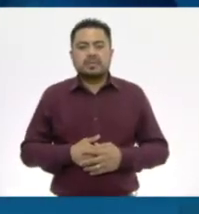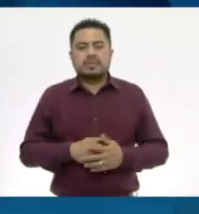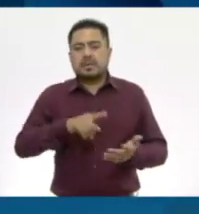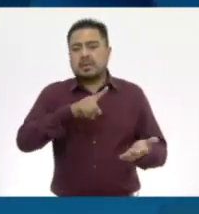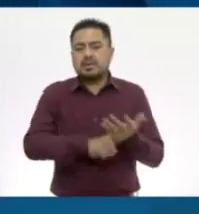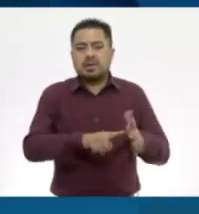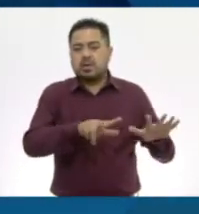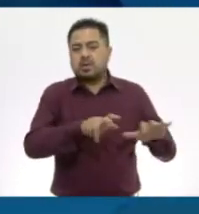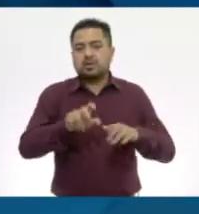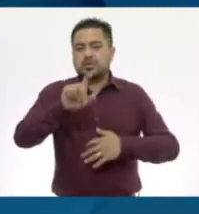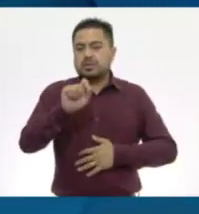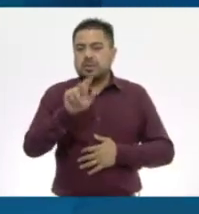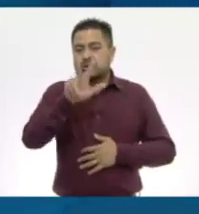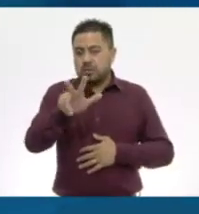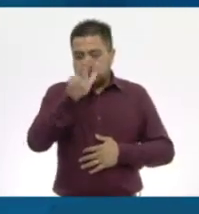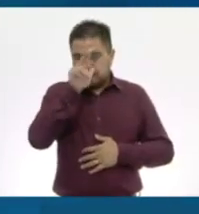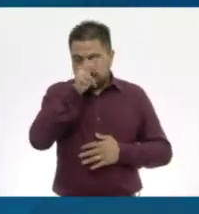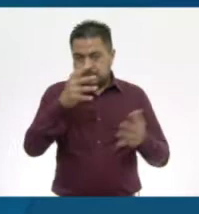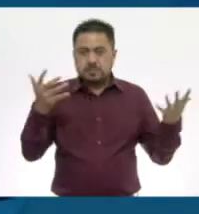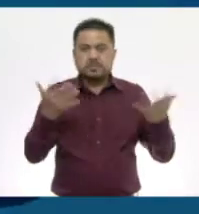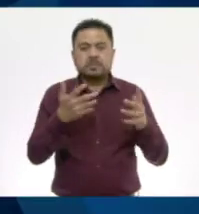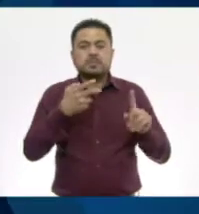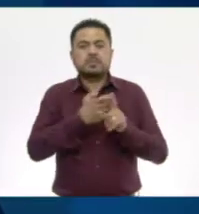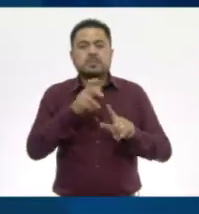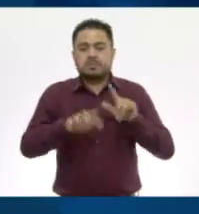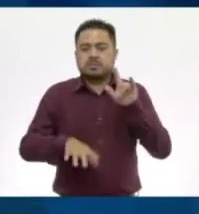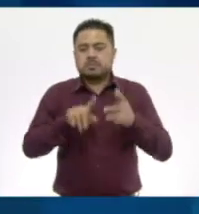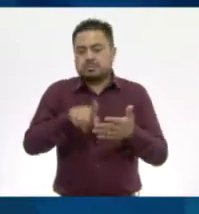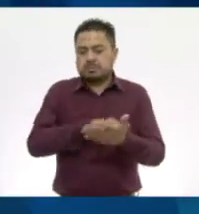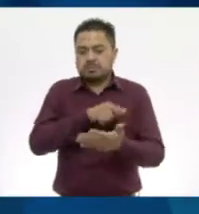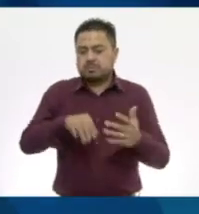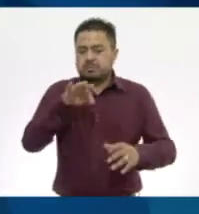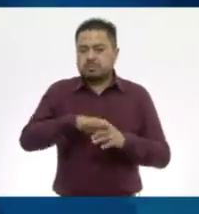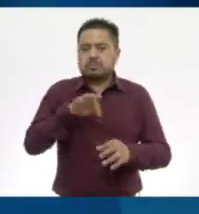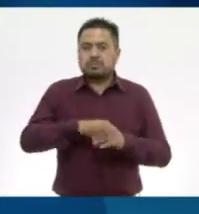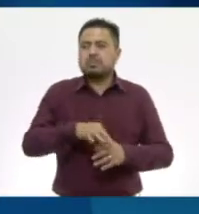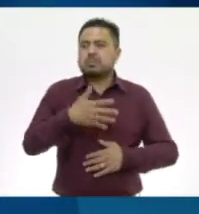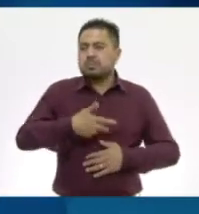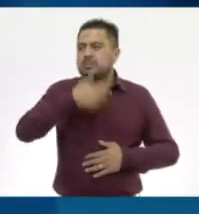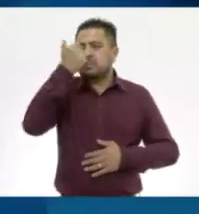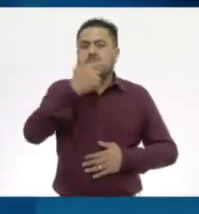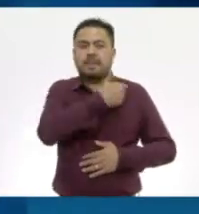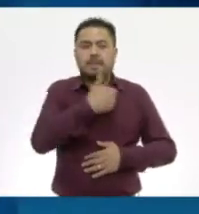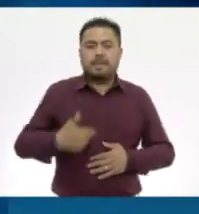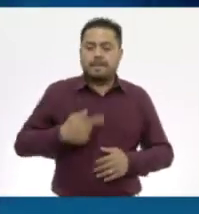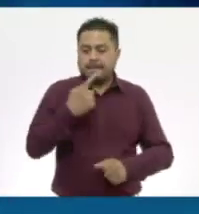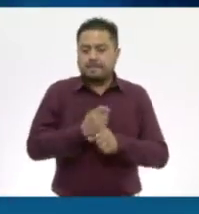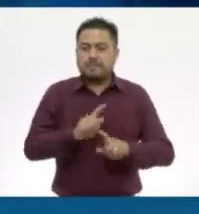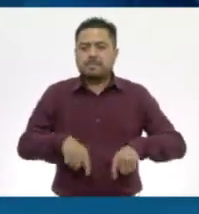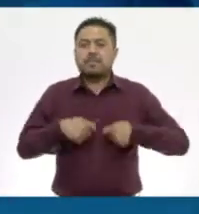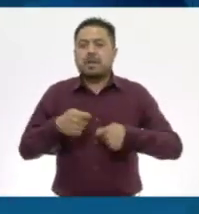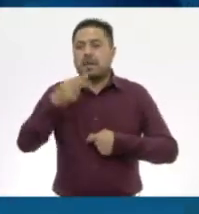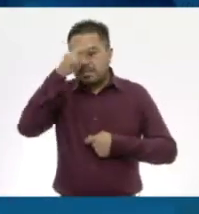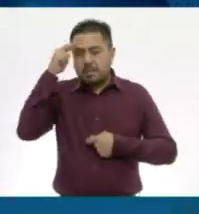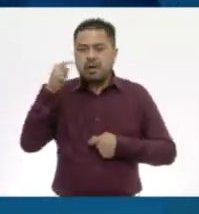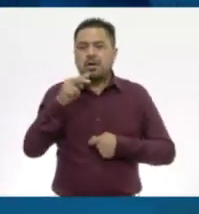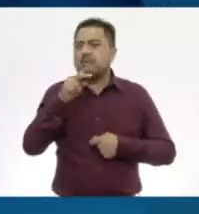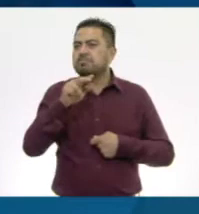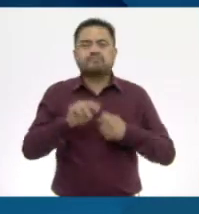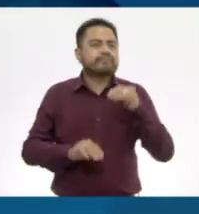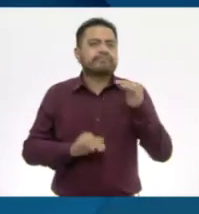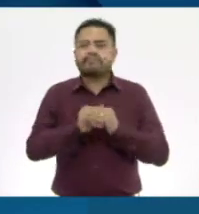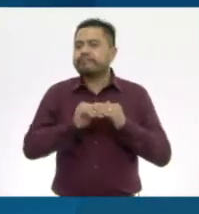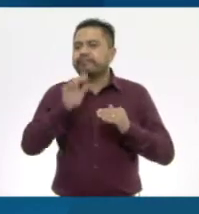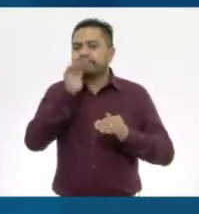En 1828 se llevaron a cabo las elecciones para la primera sucesión presidencial y México no superó la